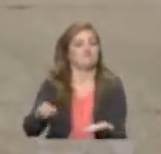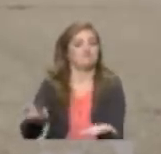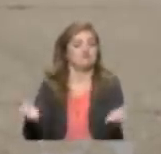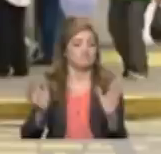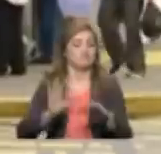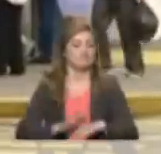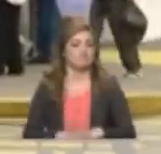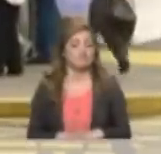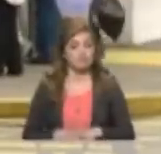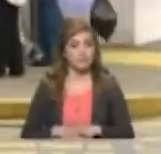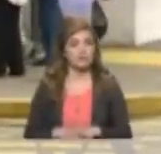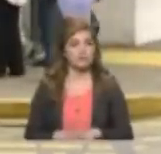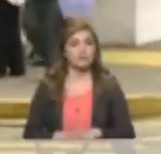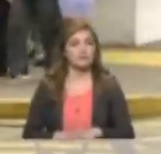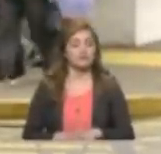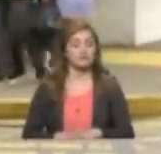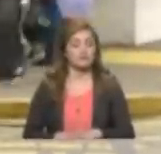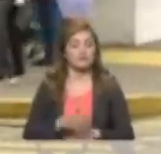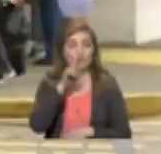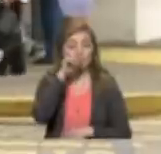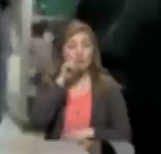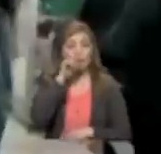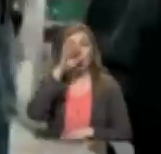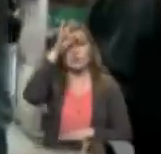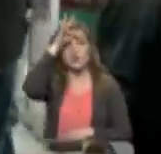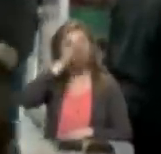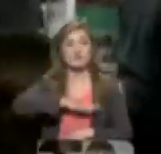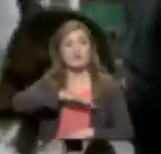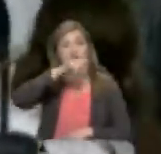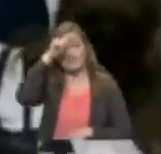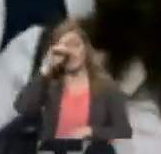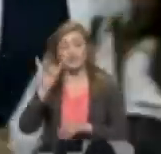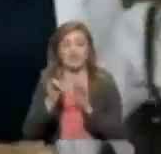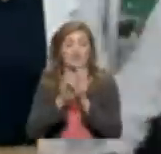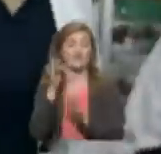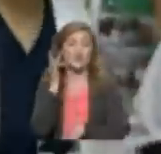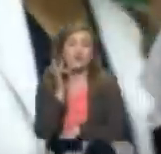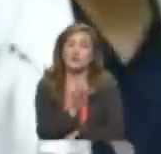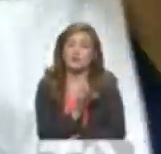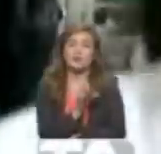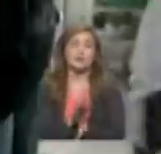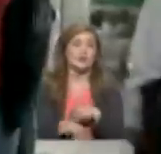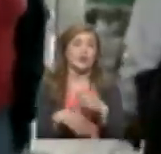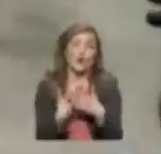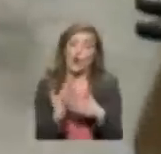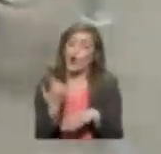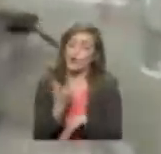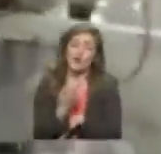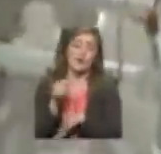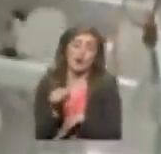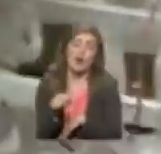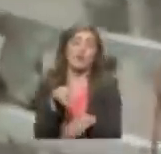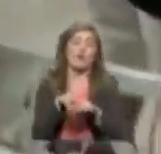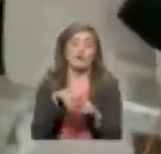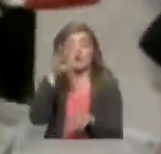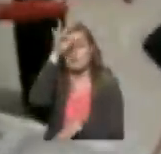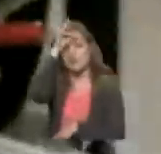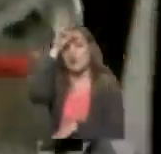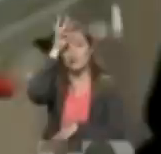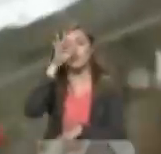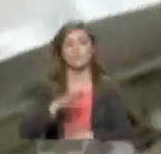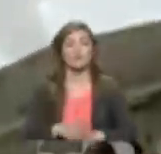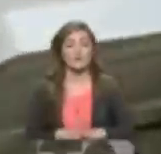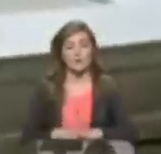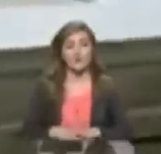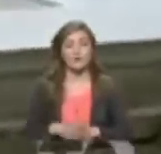y externos personal de este hospital dice estar cansado ya de las irregularidades que se presentan al interior de esta casa de salud sin embargo